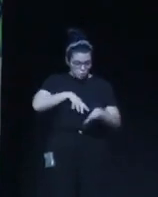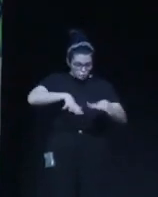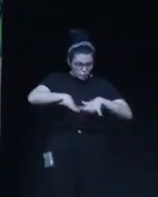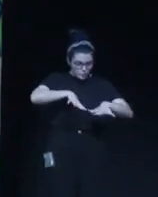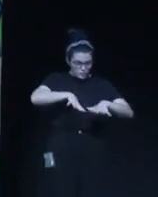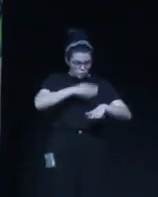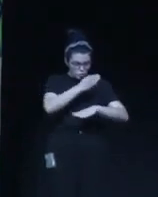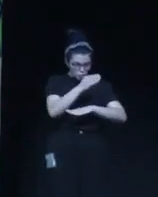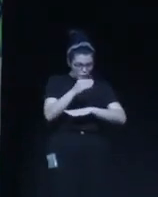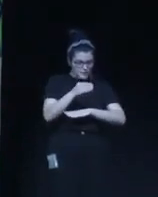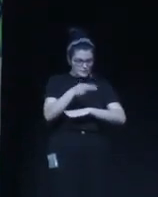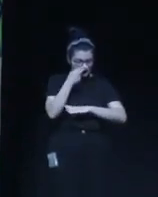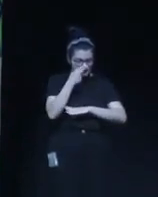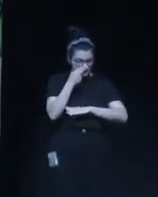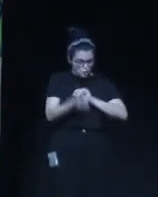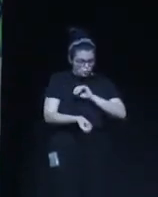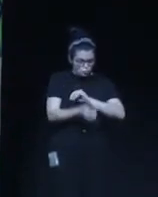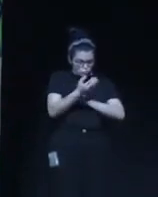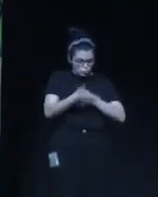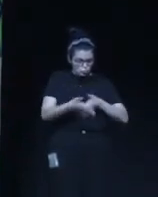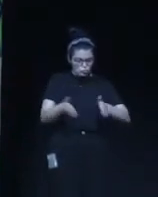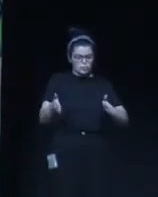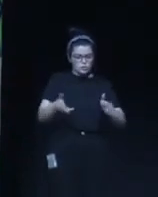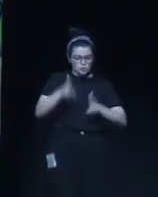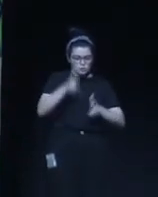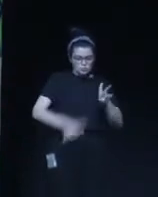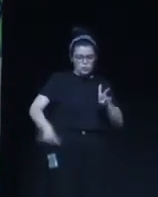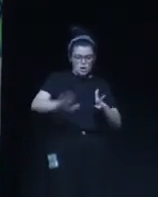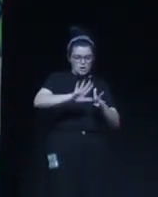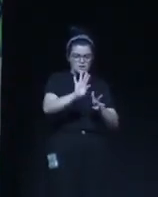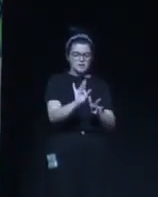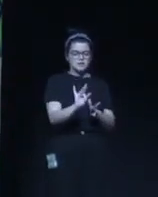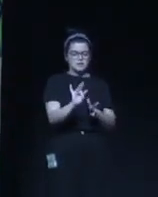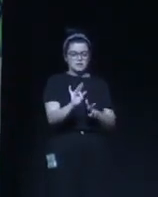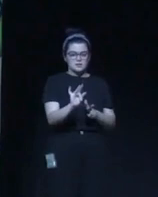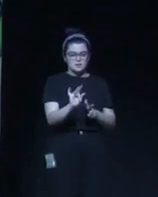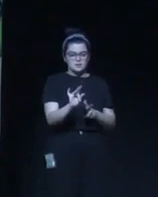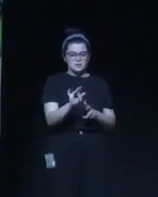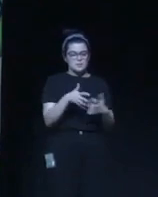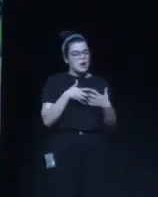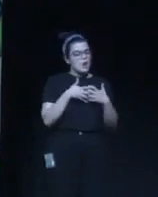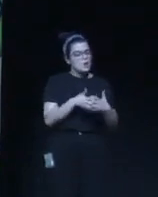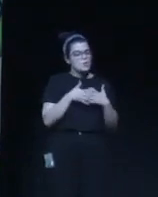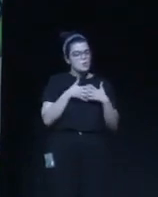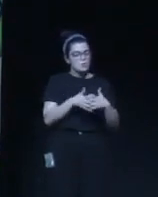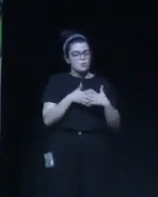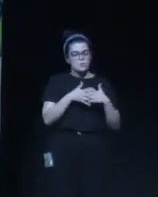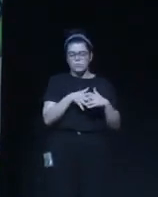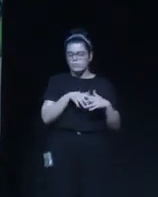interesante en toda Euskal Herria. Pero, claro, estas luchas son muy cansadas